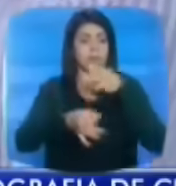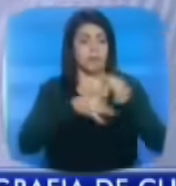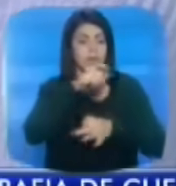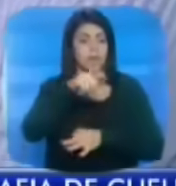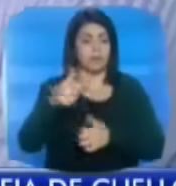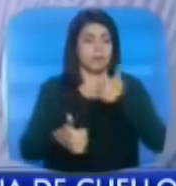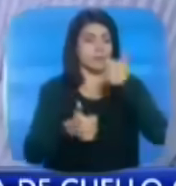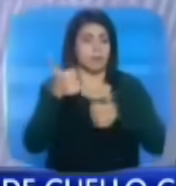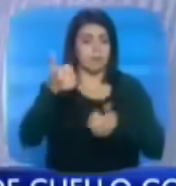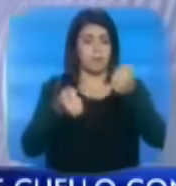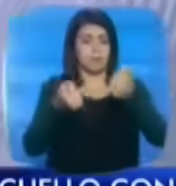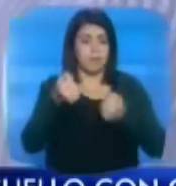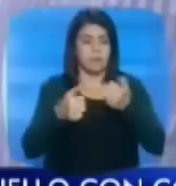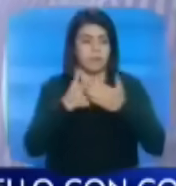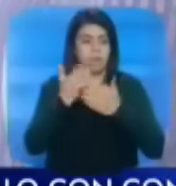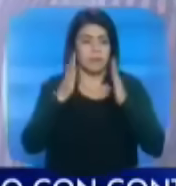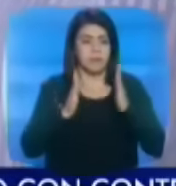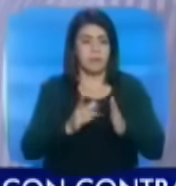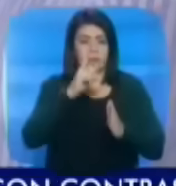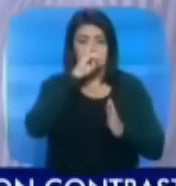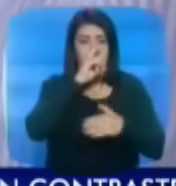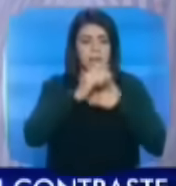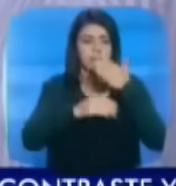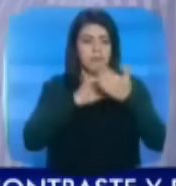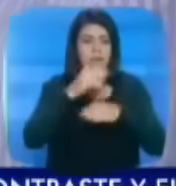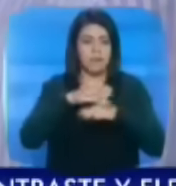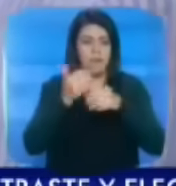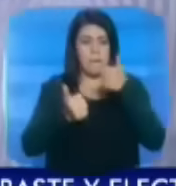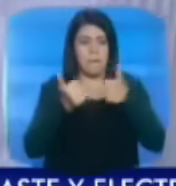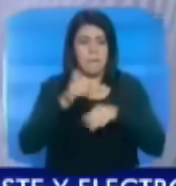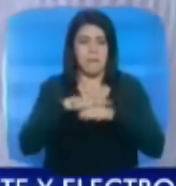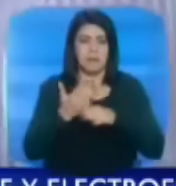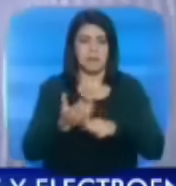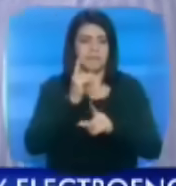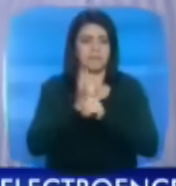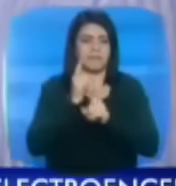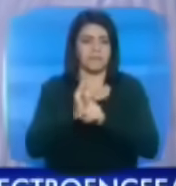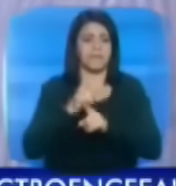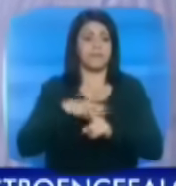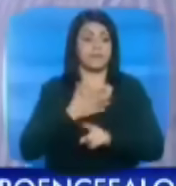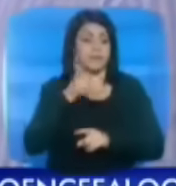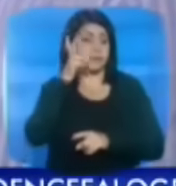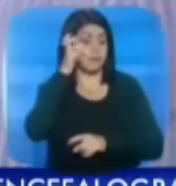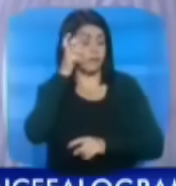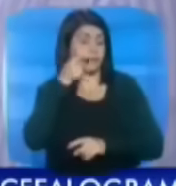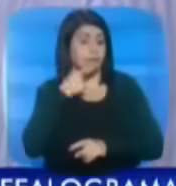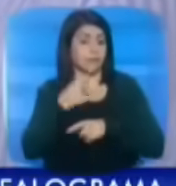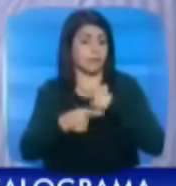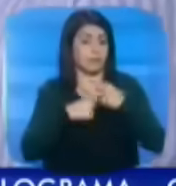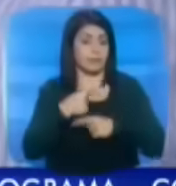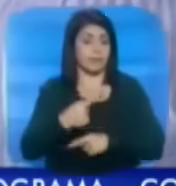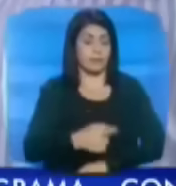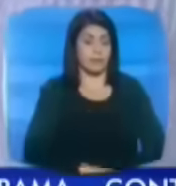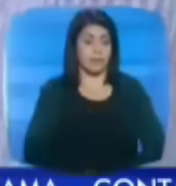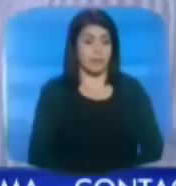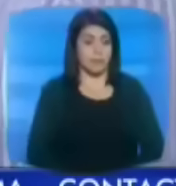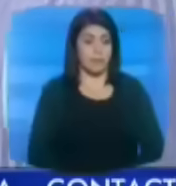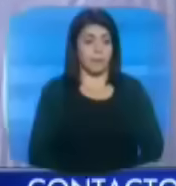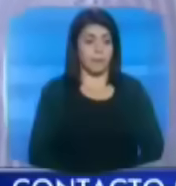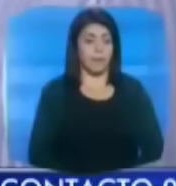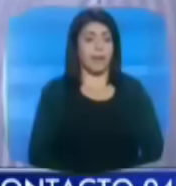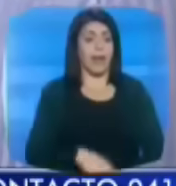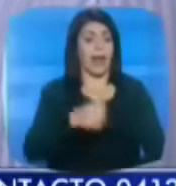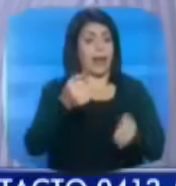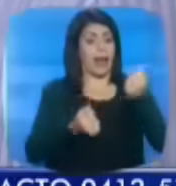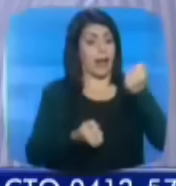los televidentes cuáles son esos modelos, años y cuál es este concurso, porque por allí vi que también está pues en rifa